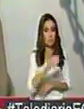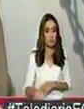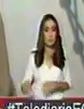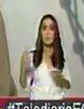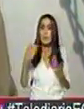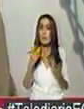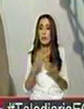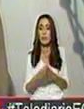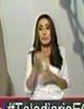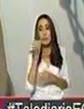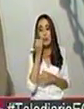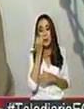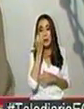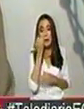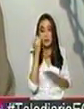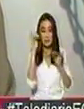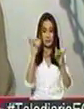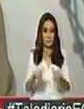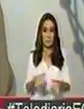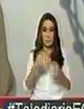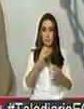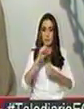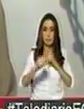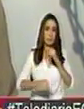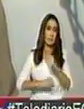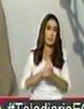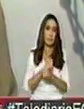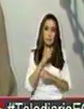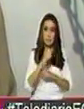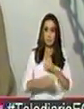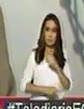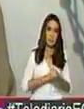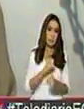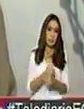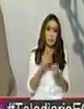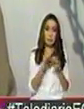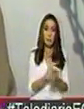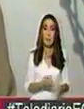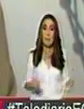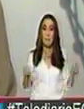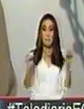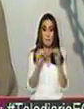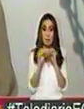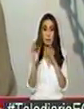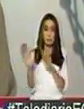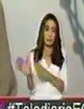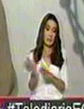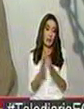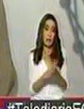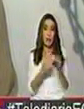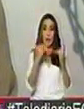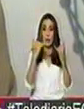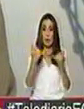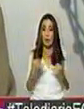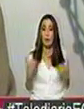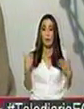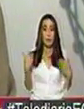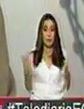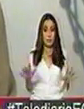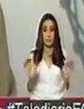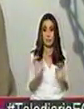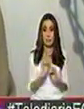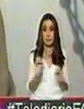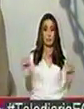la capital años. También creo que antes hablaban solamente de tema de Cotopaxi, los indígenas quieren ser eso,